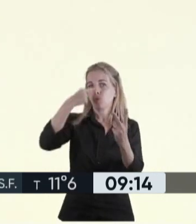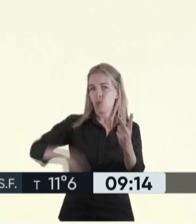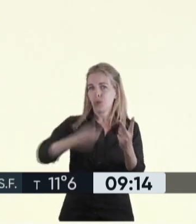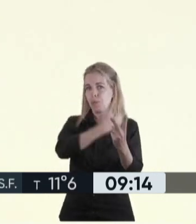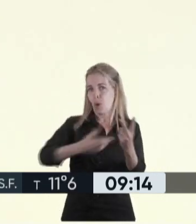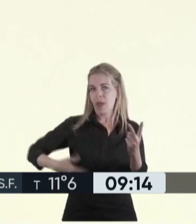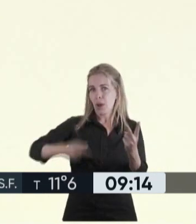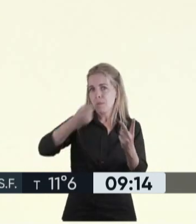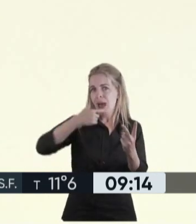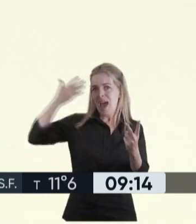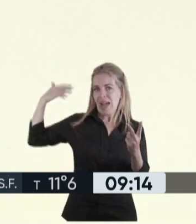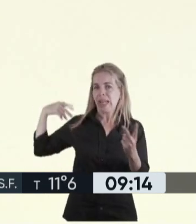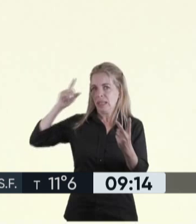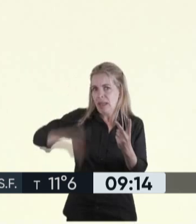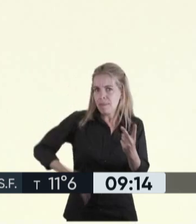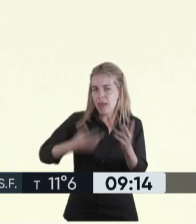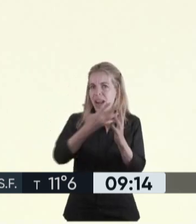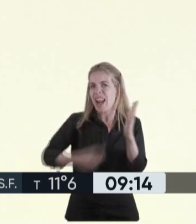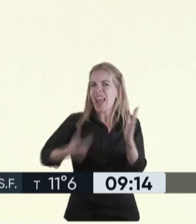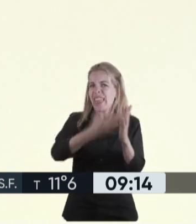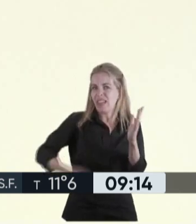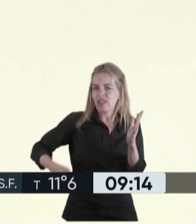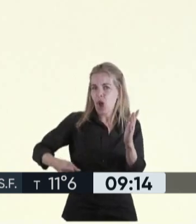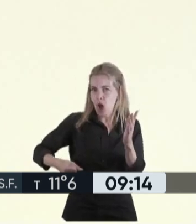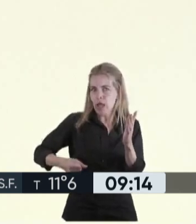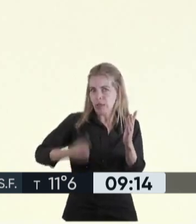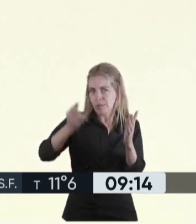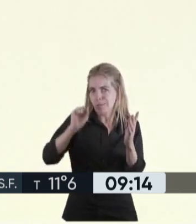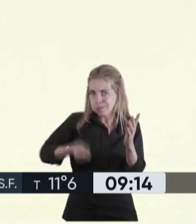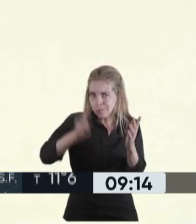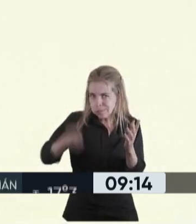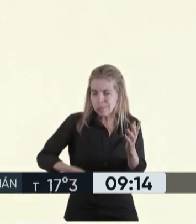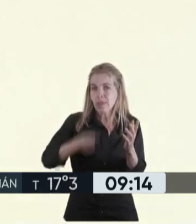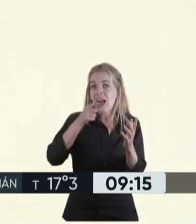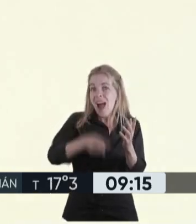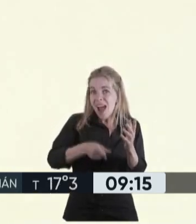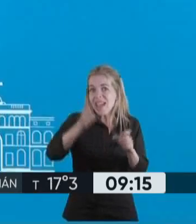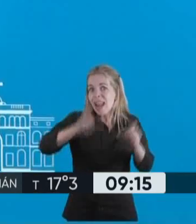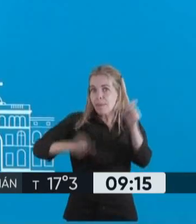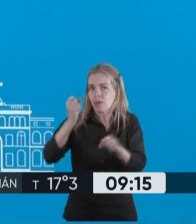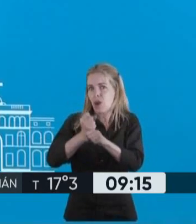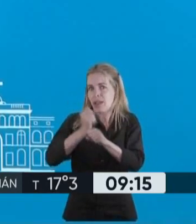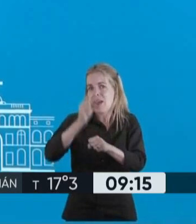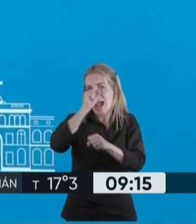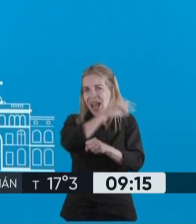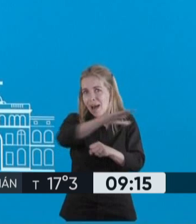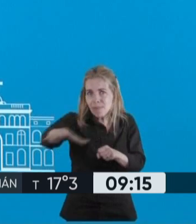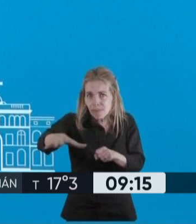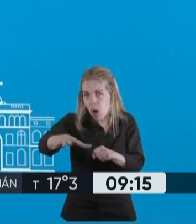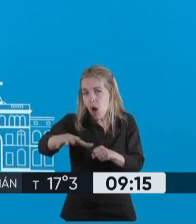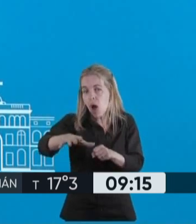Macri también hubo suba de retenciones y el campo no tomó medidas a este nivel y de esta